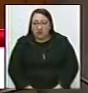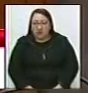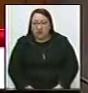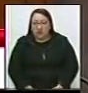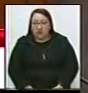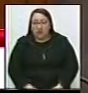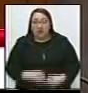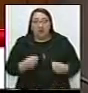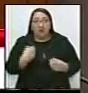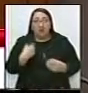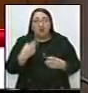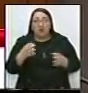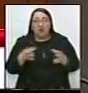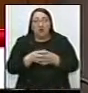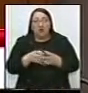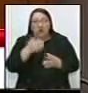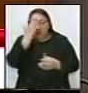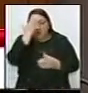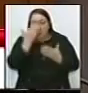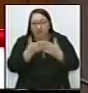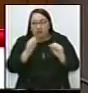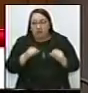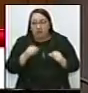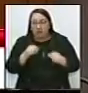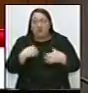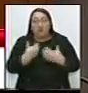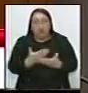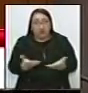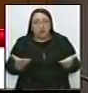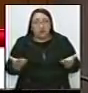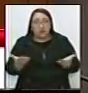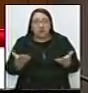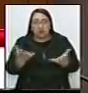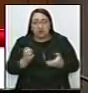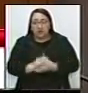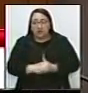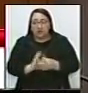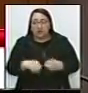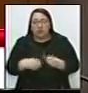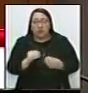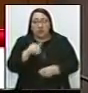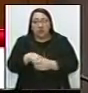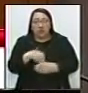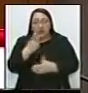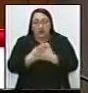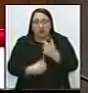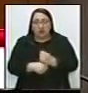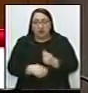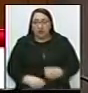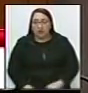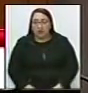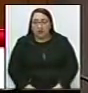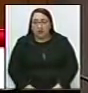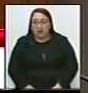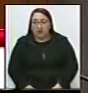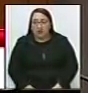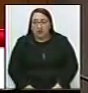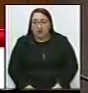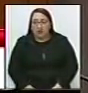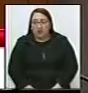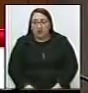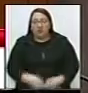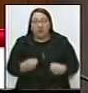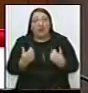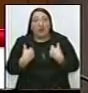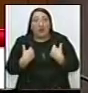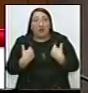del Frente Amplio sí está dispuesta a otorgar el voto de confianza? Porque